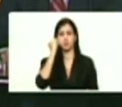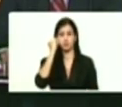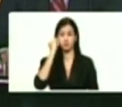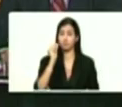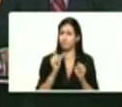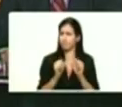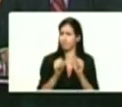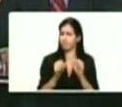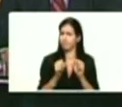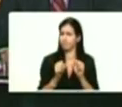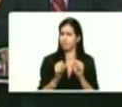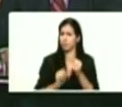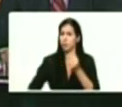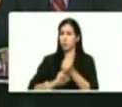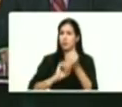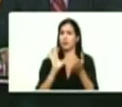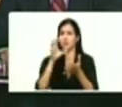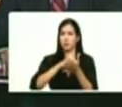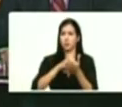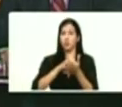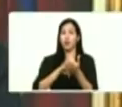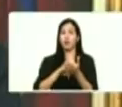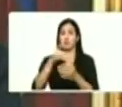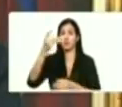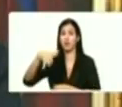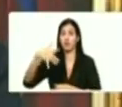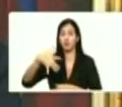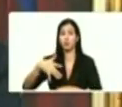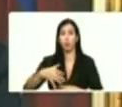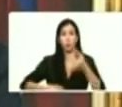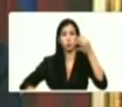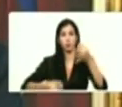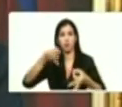sustentado en el Estado el Estado de Derecho de Justicia